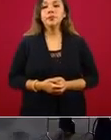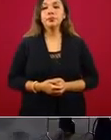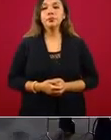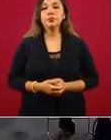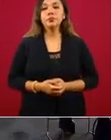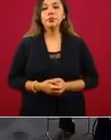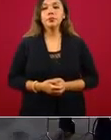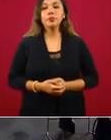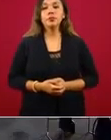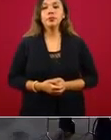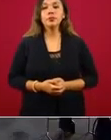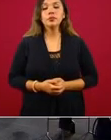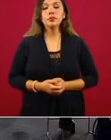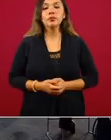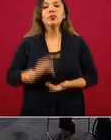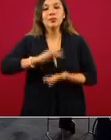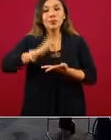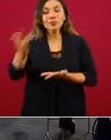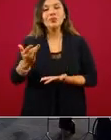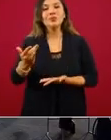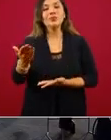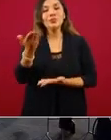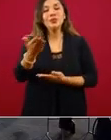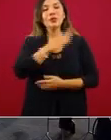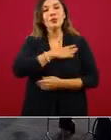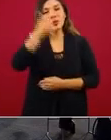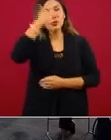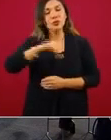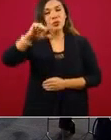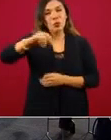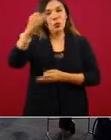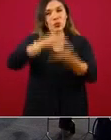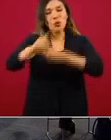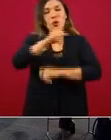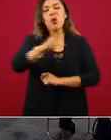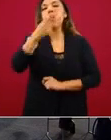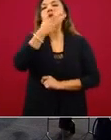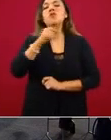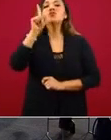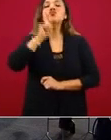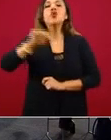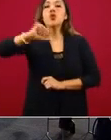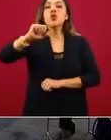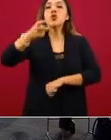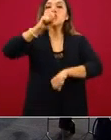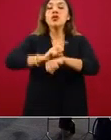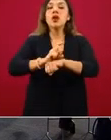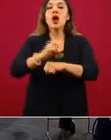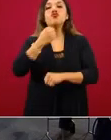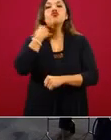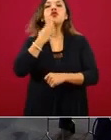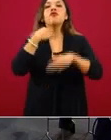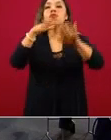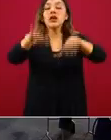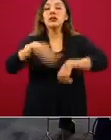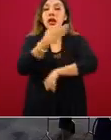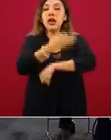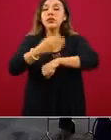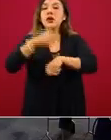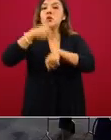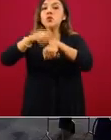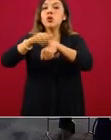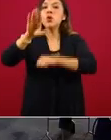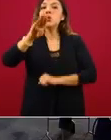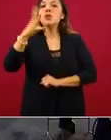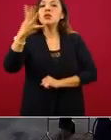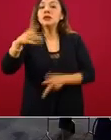buenas tardes a todas y todos. Estamos el día de hoy en nuestra conferencia vespertina número 95,